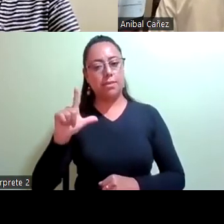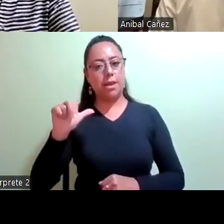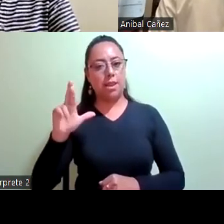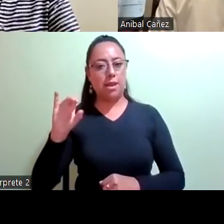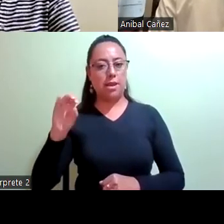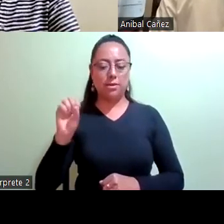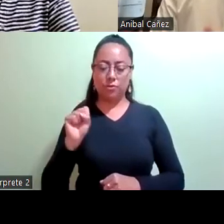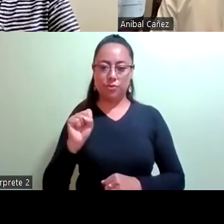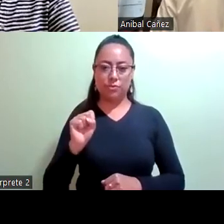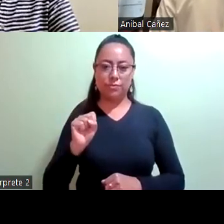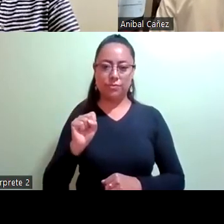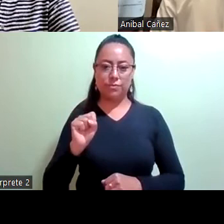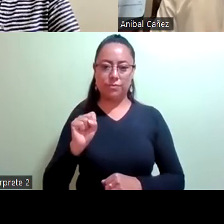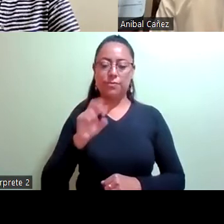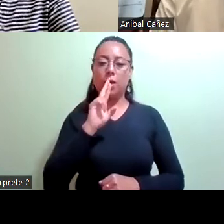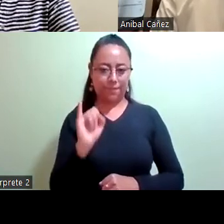Tania Larios, a favor.